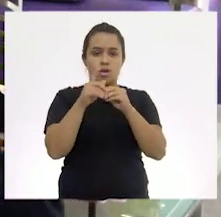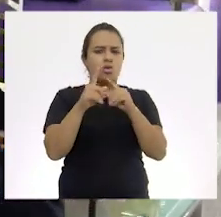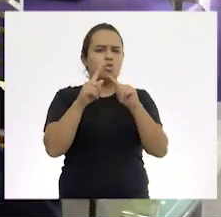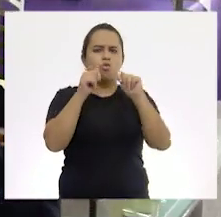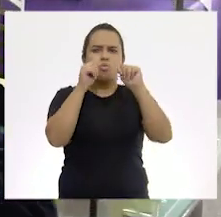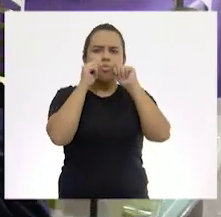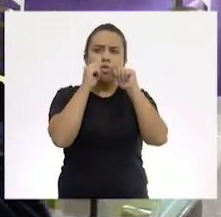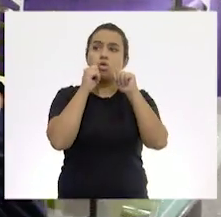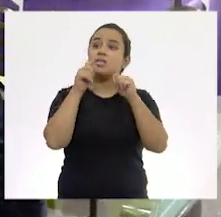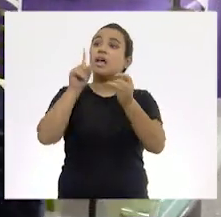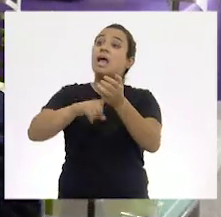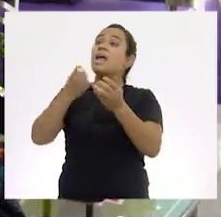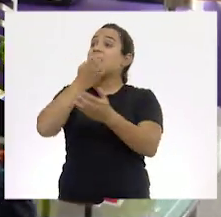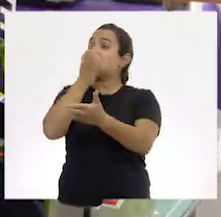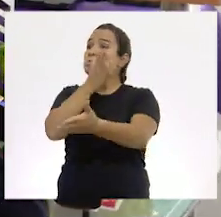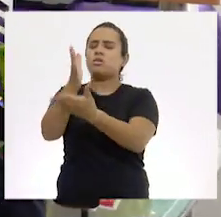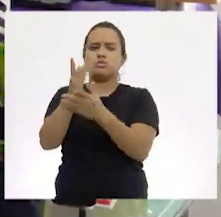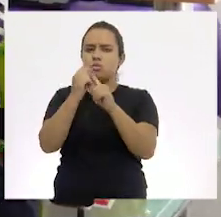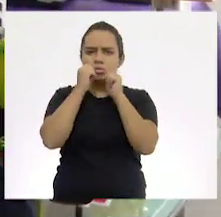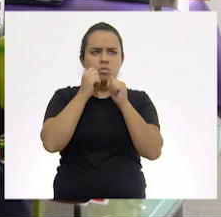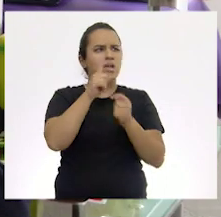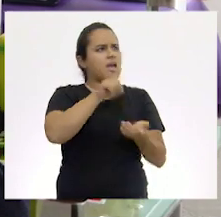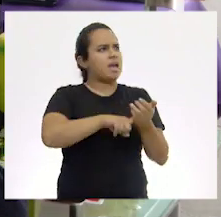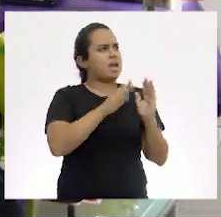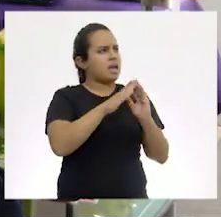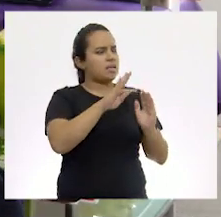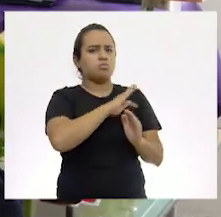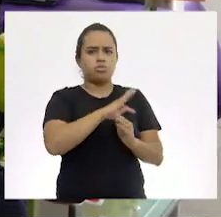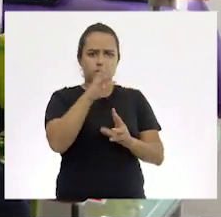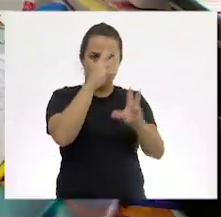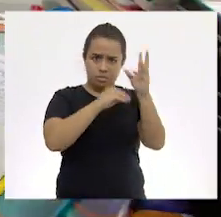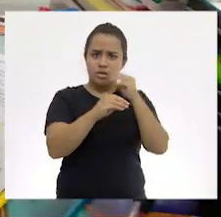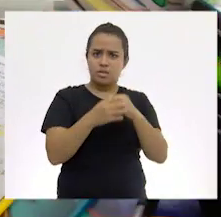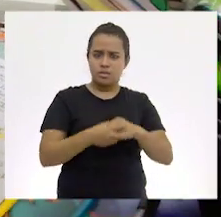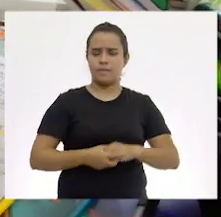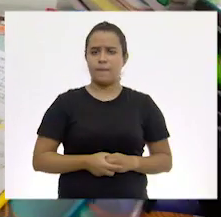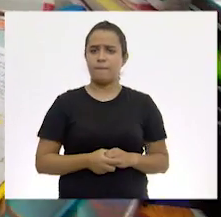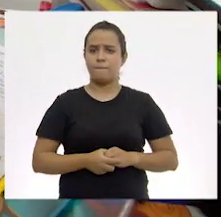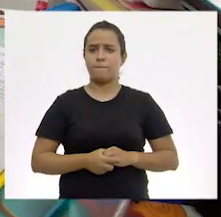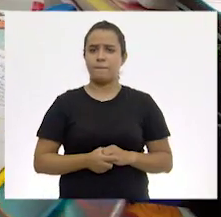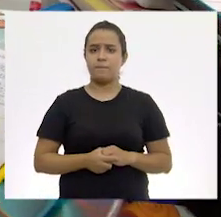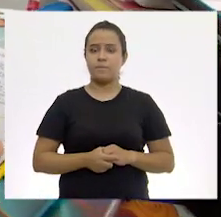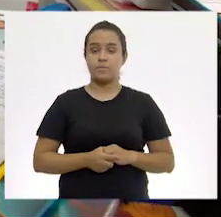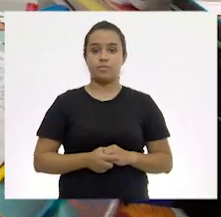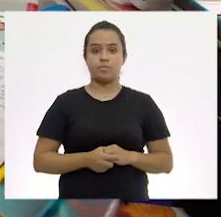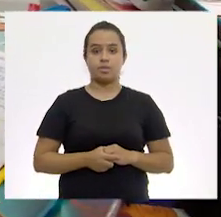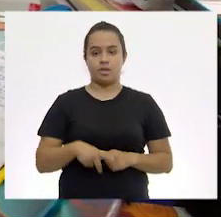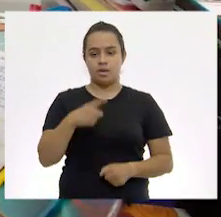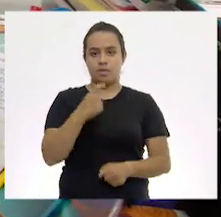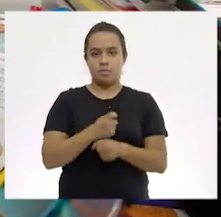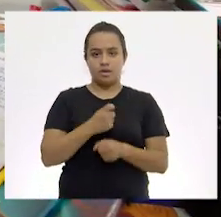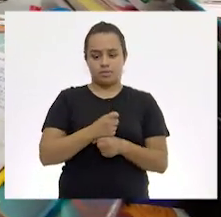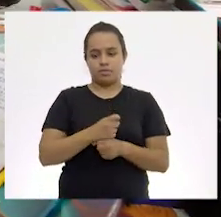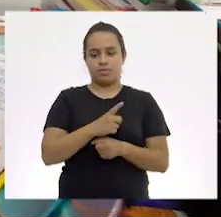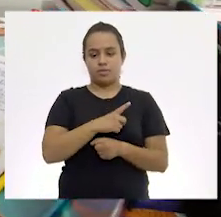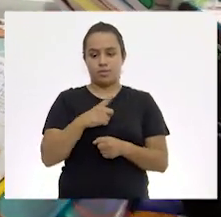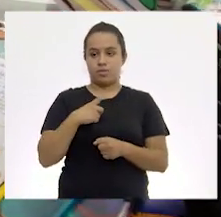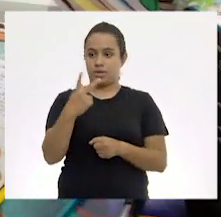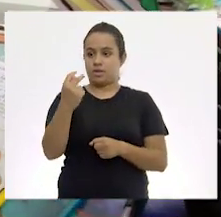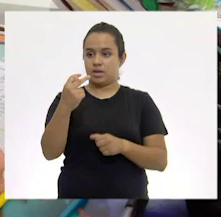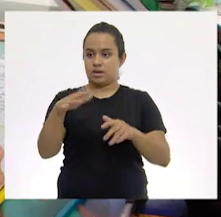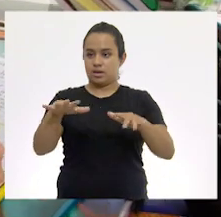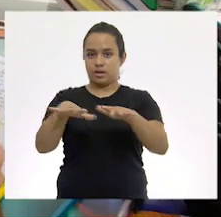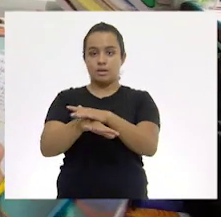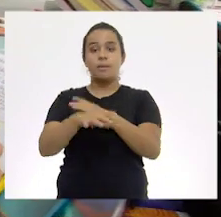estemos fuera del salón de clases, podemos aprender. Bueno, principalmente tuvimos que configurar la televisión